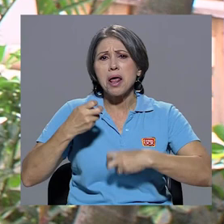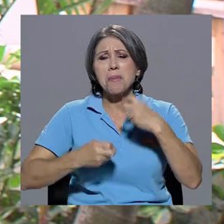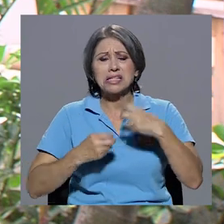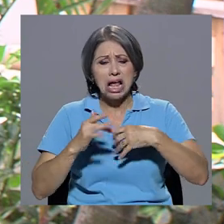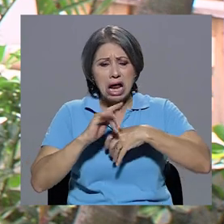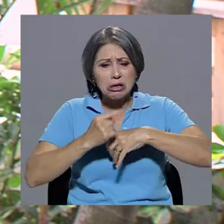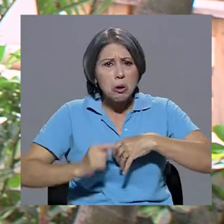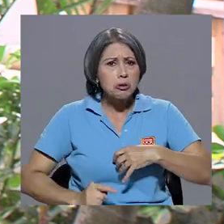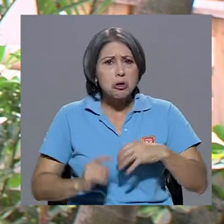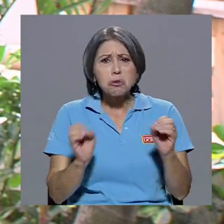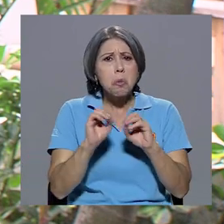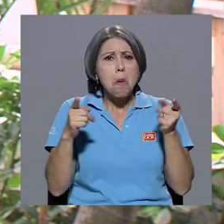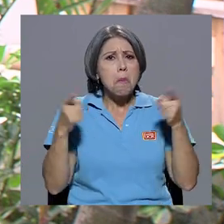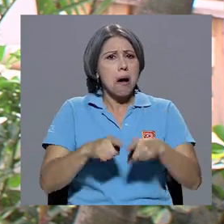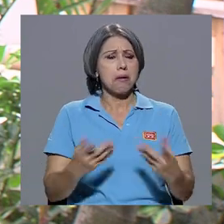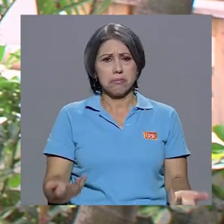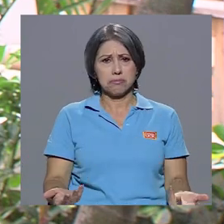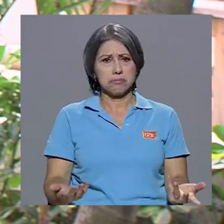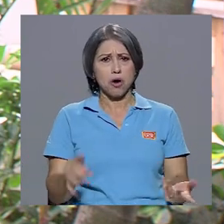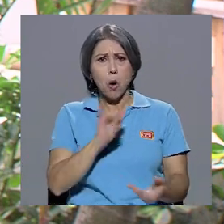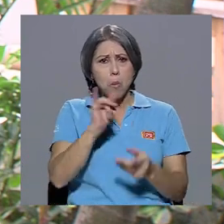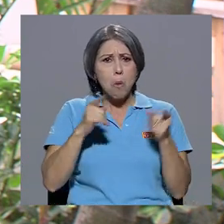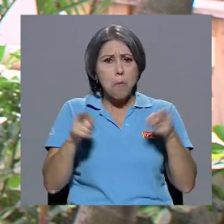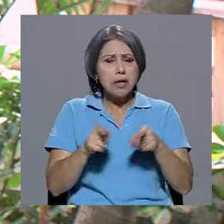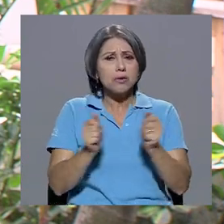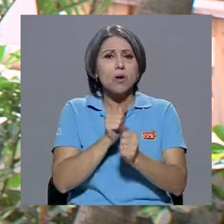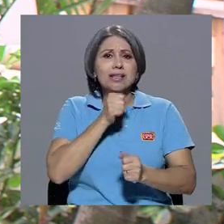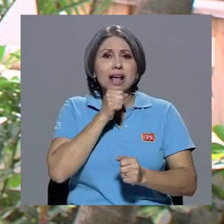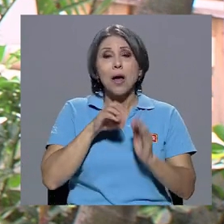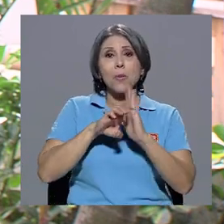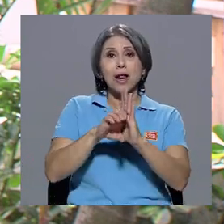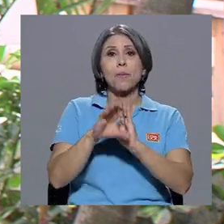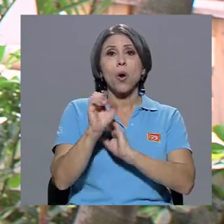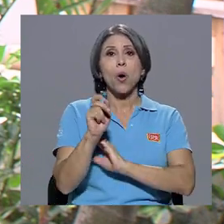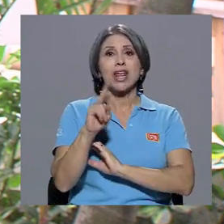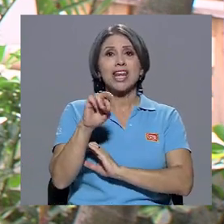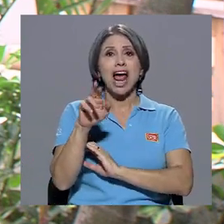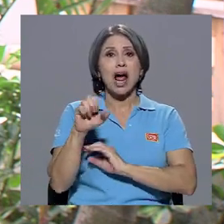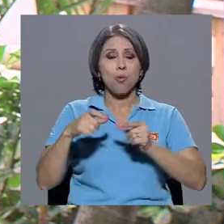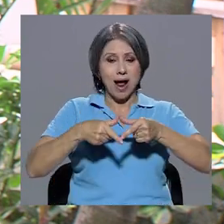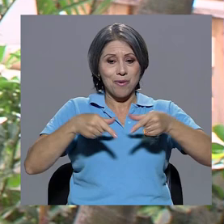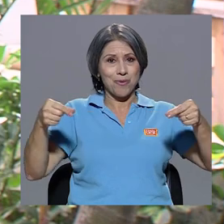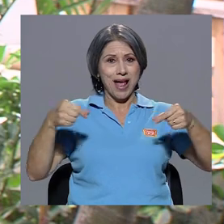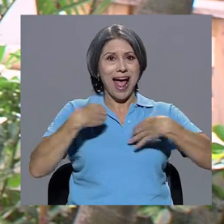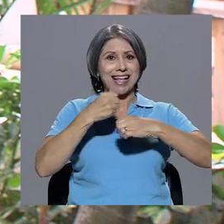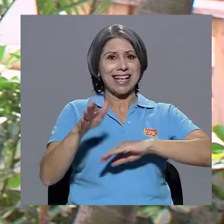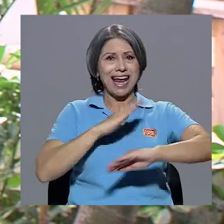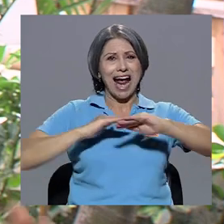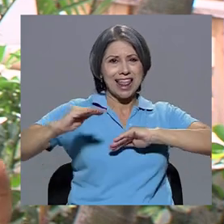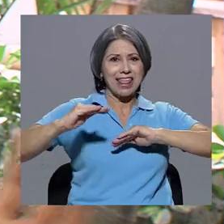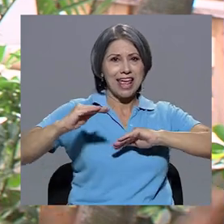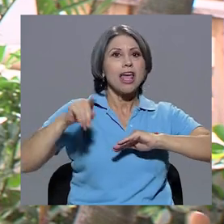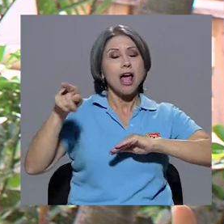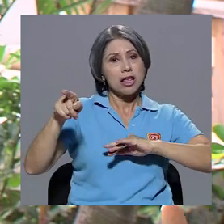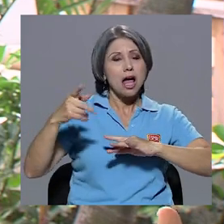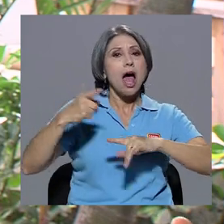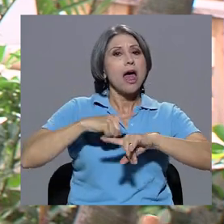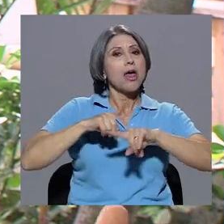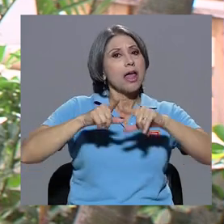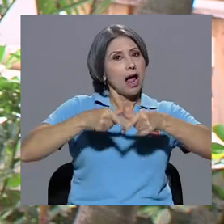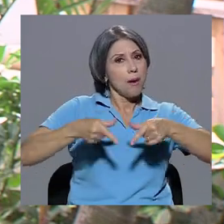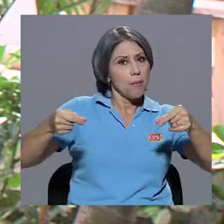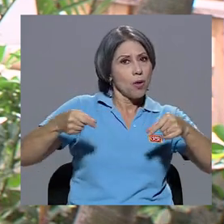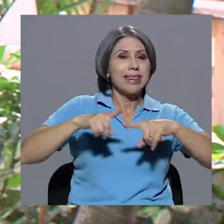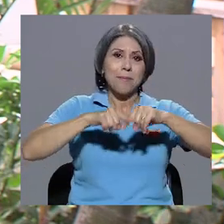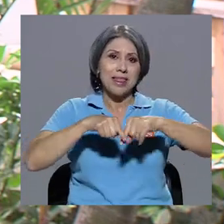entorno urbano, digamos. Entonces, por ejemplo, en Okinawa practican karate, son muy buenos en el karate, entonces dependiendo del lugar, por